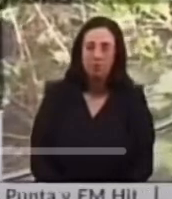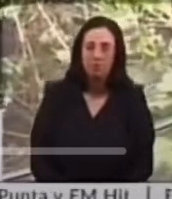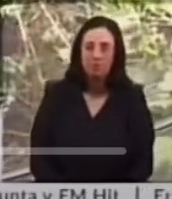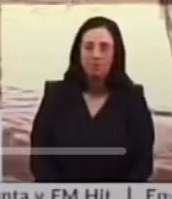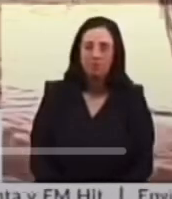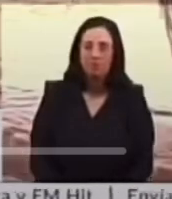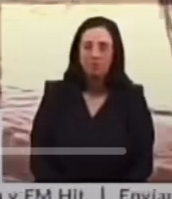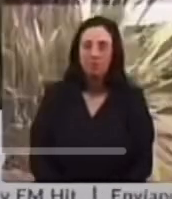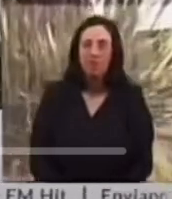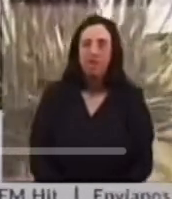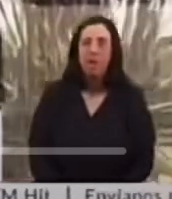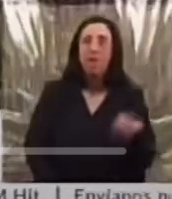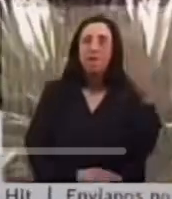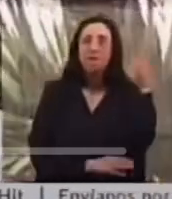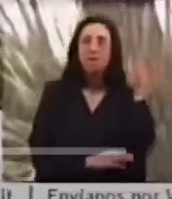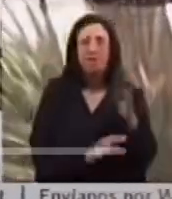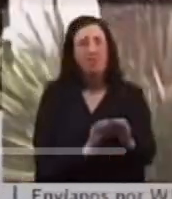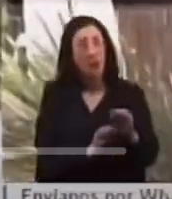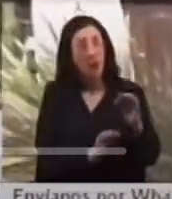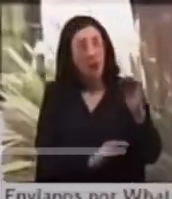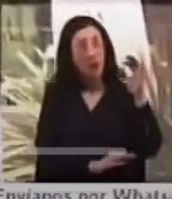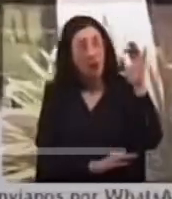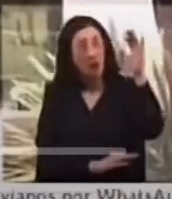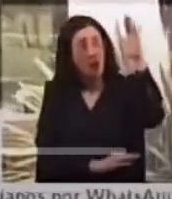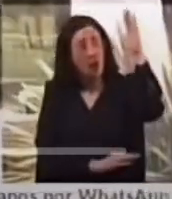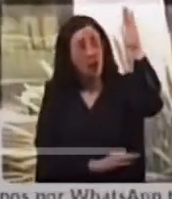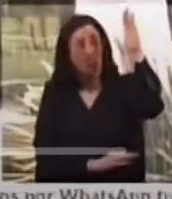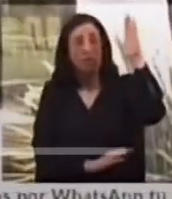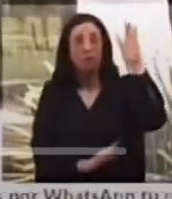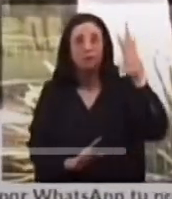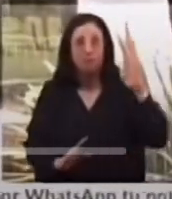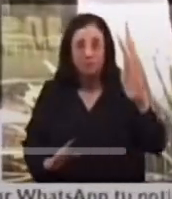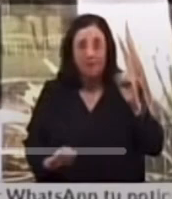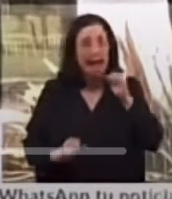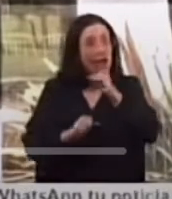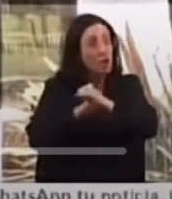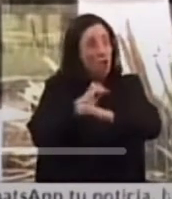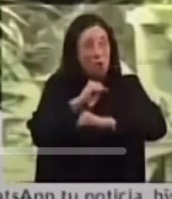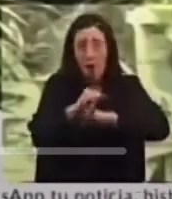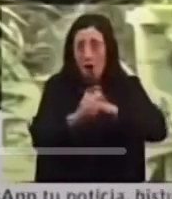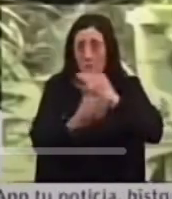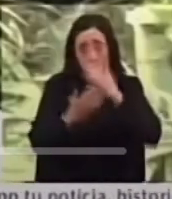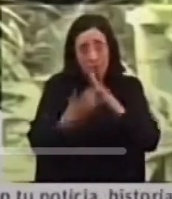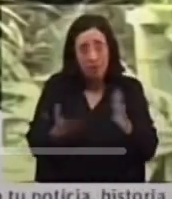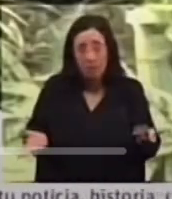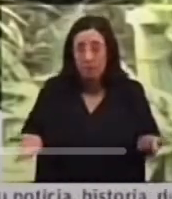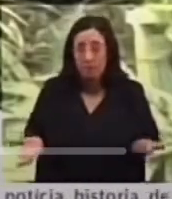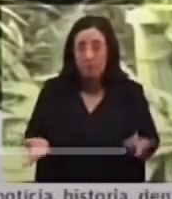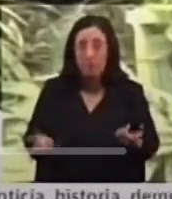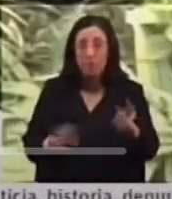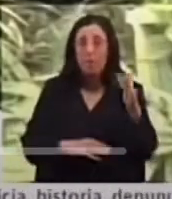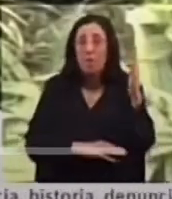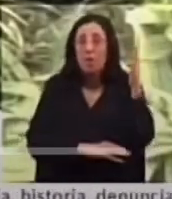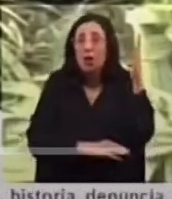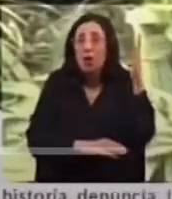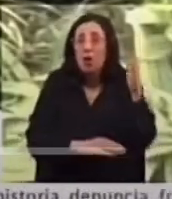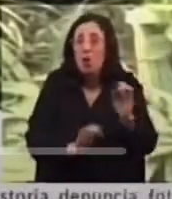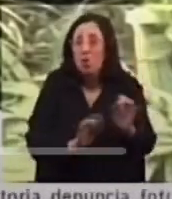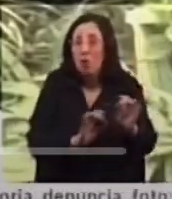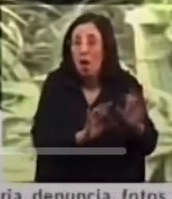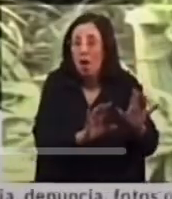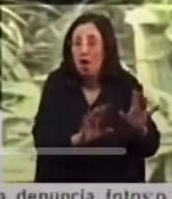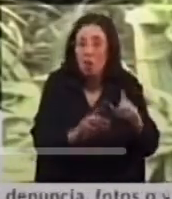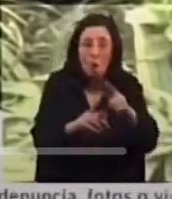Pinos muy altos que se van dejando a lo largo de los años y que luego terminan en esta situación. Tal cual, porque son pinos guachos que se le llaman acá, tienen